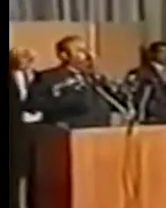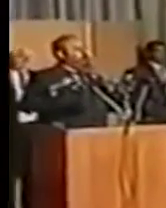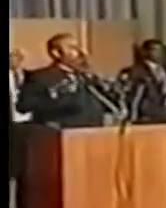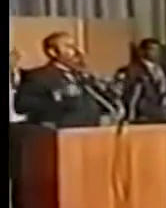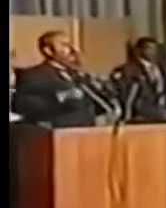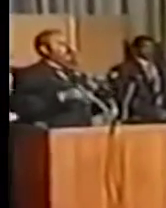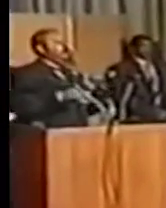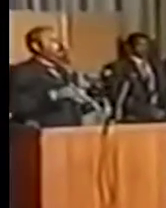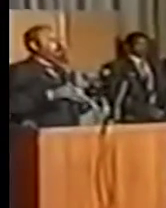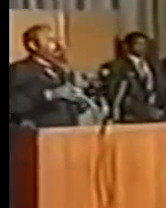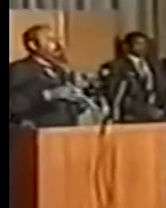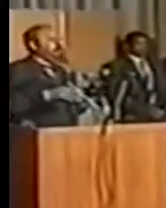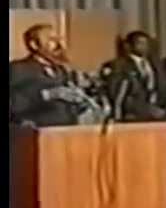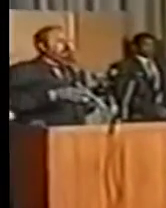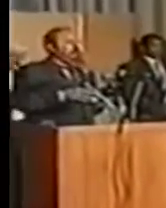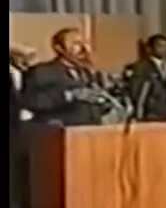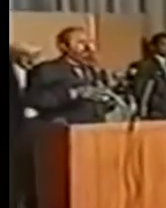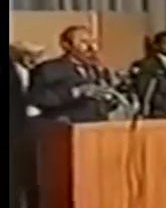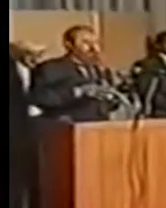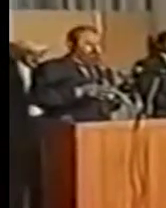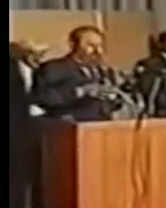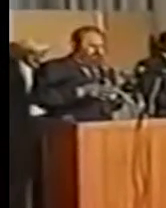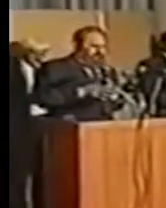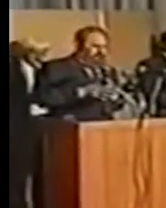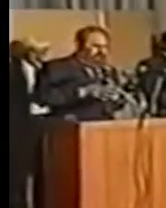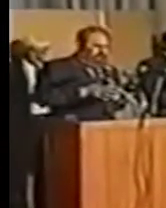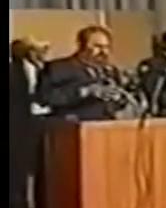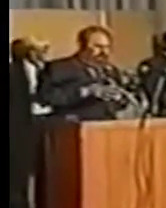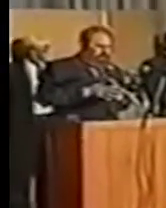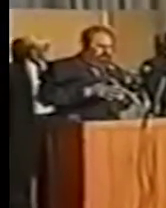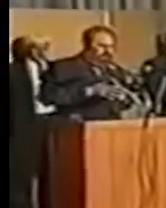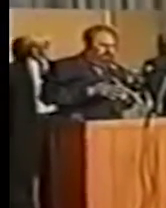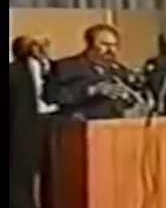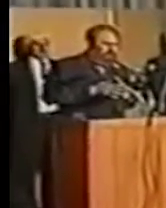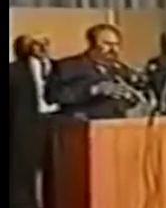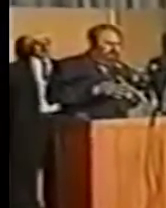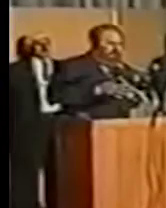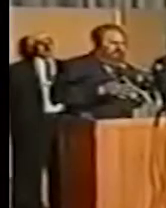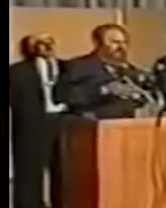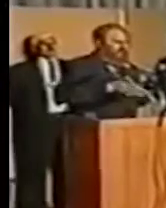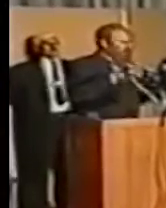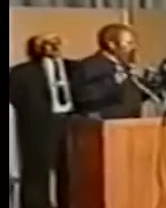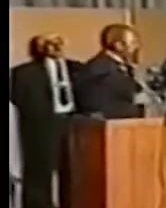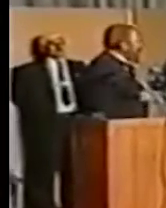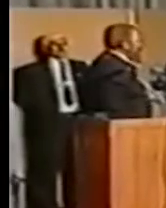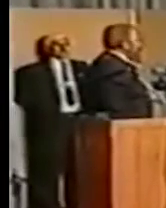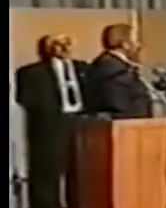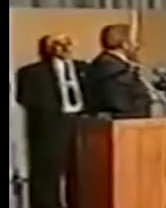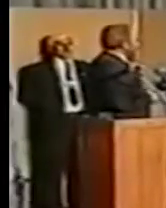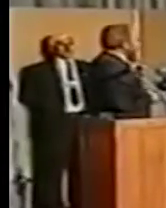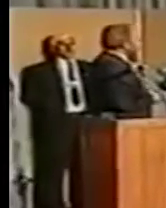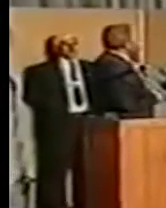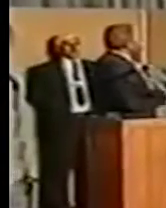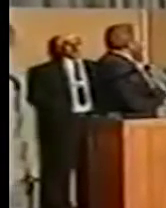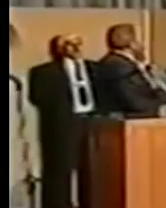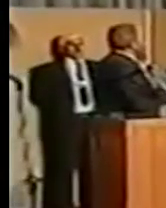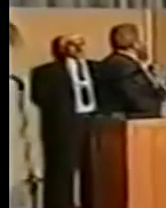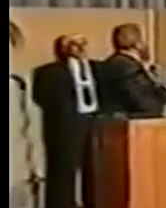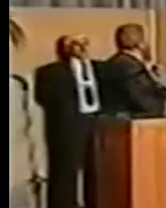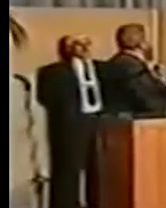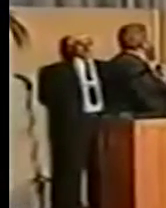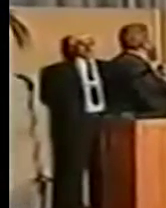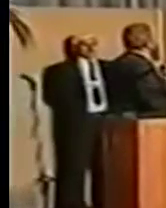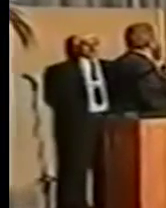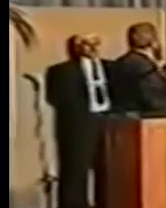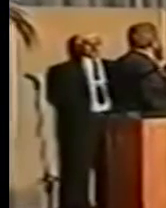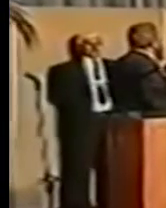No renunciamos ni renunciaremos a nuestras aspiraciones, cualesquiera que sean las aperturas y las reformas que